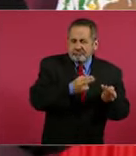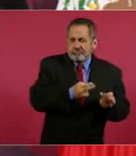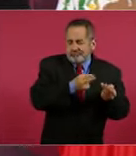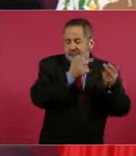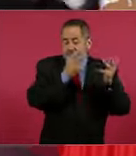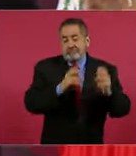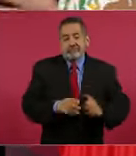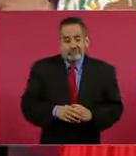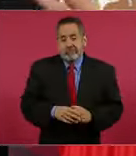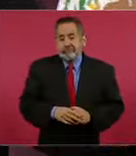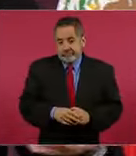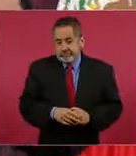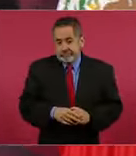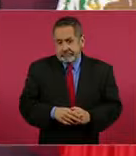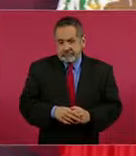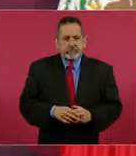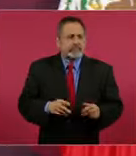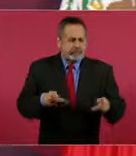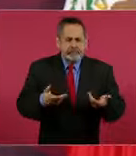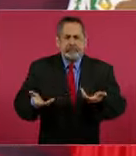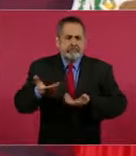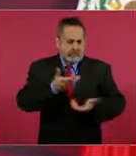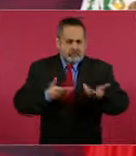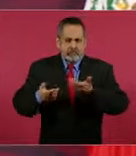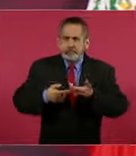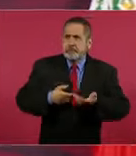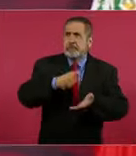Sí, era un comercio, ¿no? Y eso es legal,